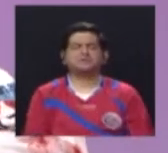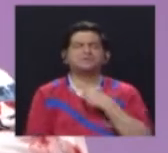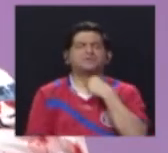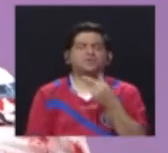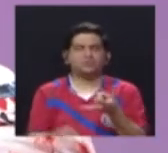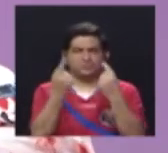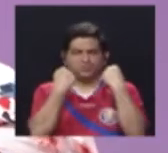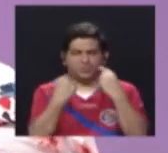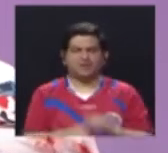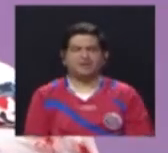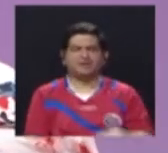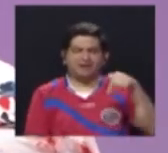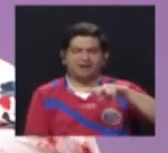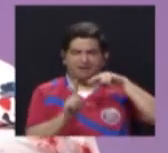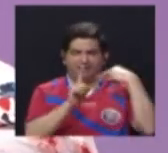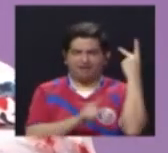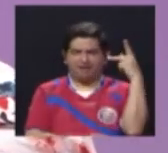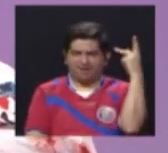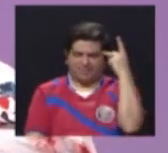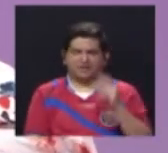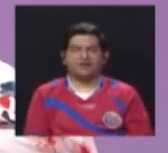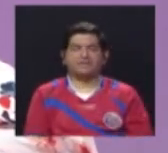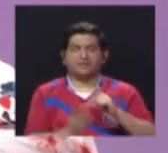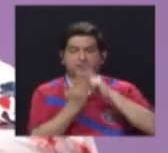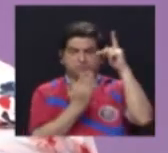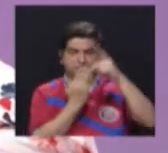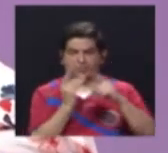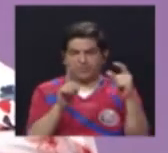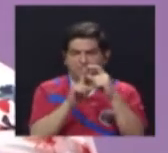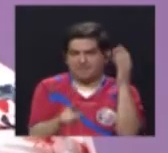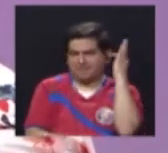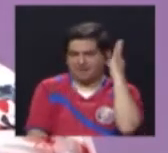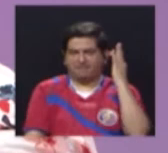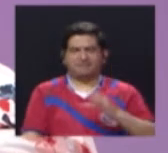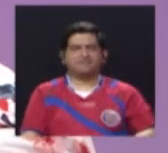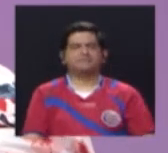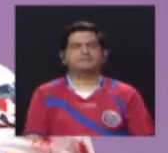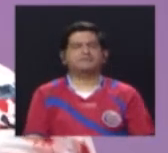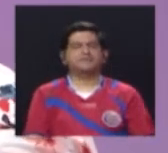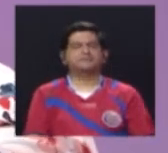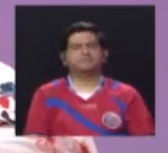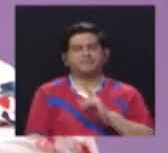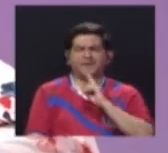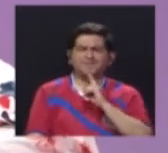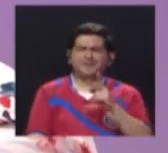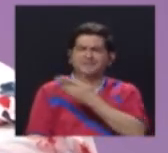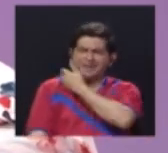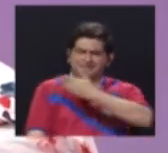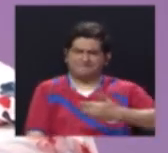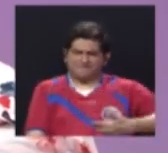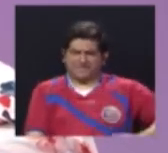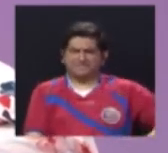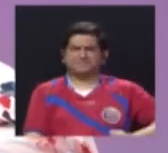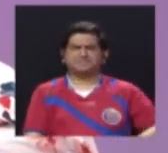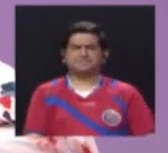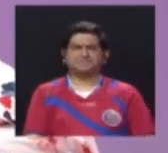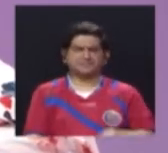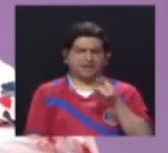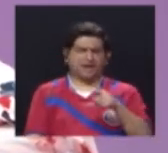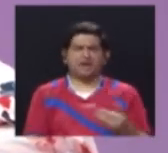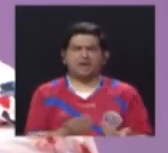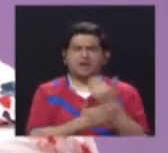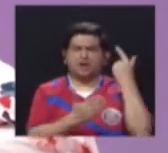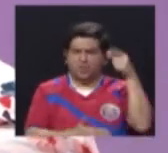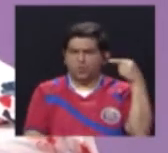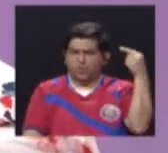políticas y en palabra de mujer realmente cuando el presidente llegó a la nueva